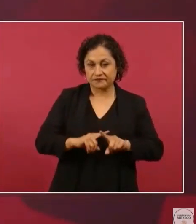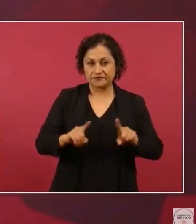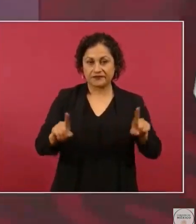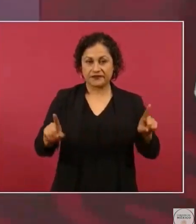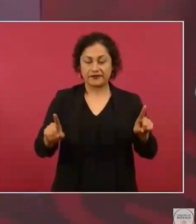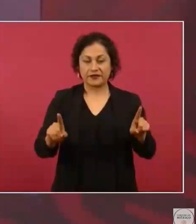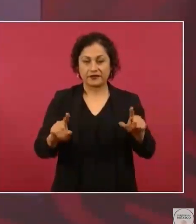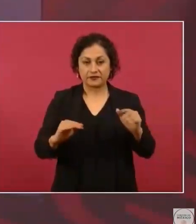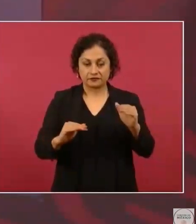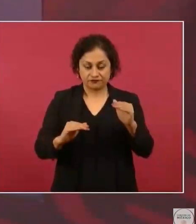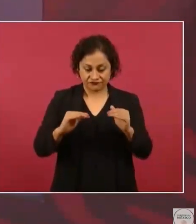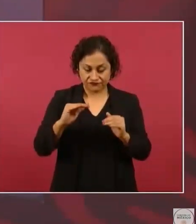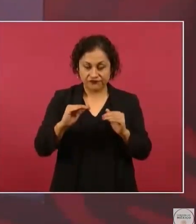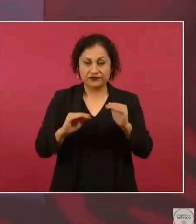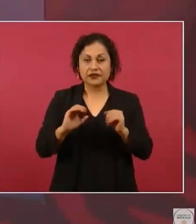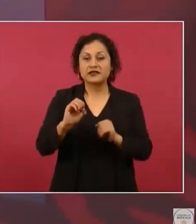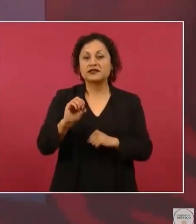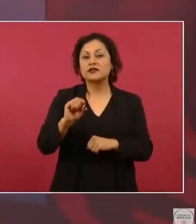0.5,